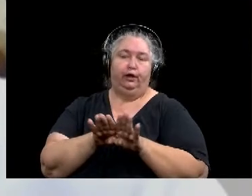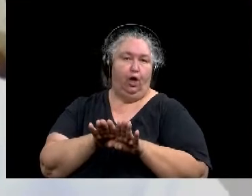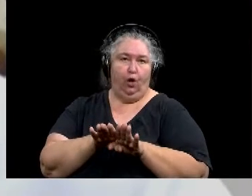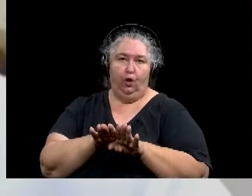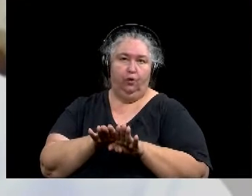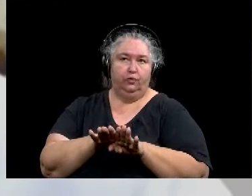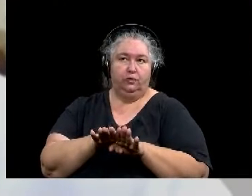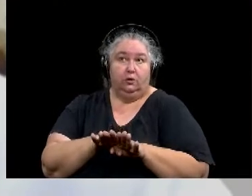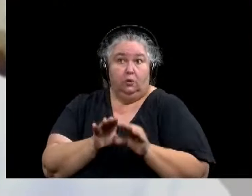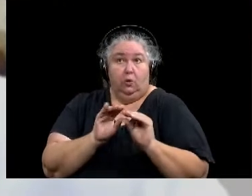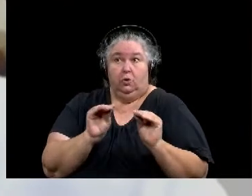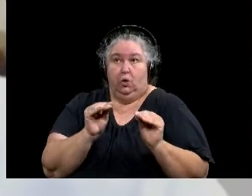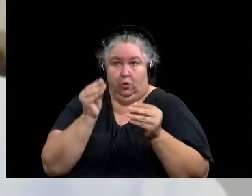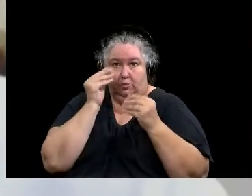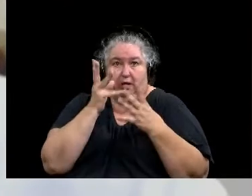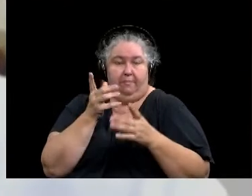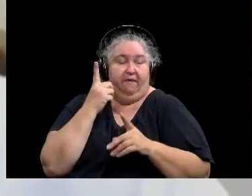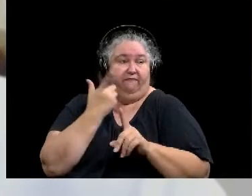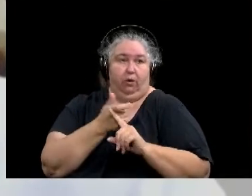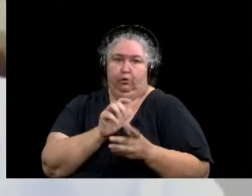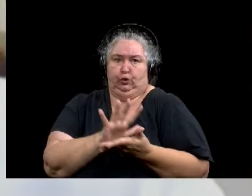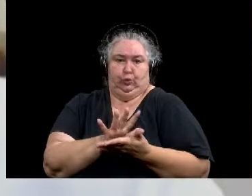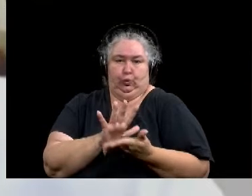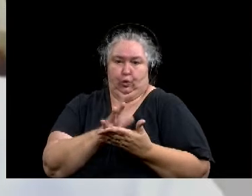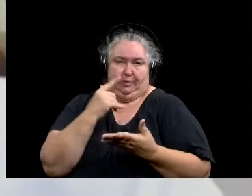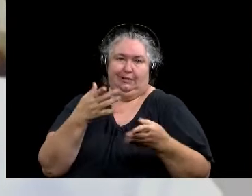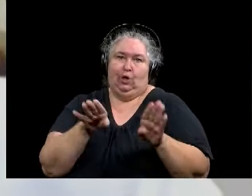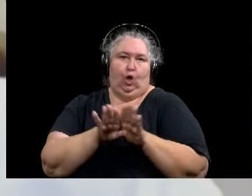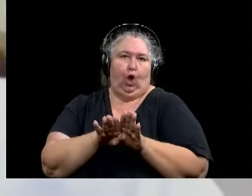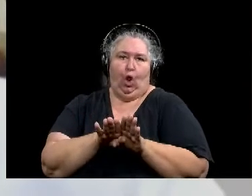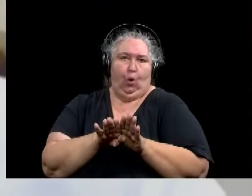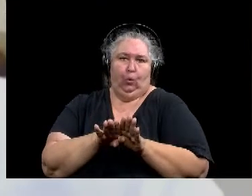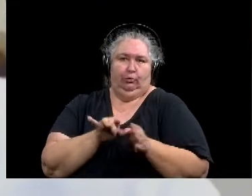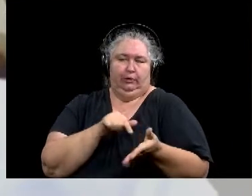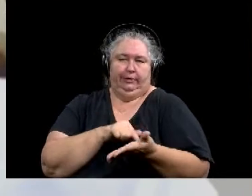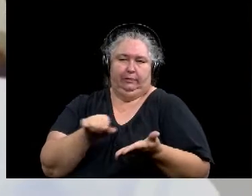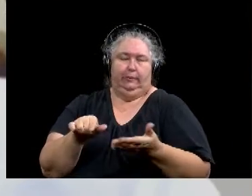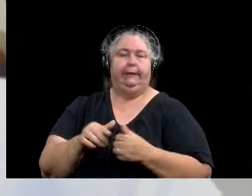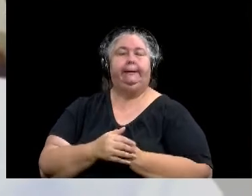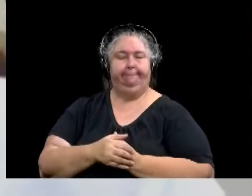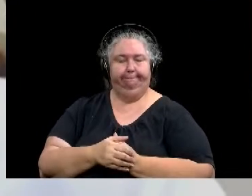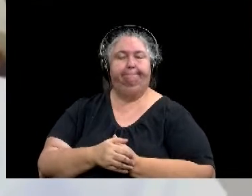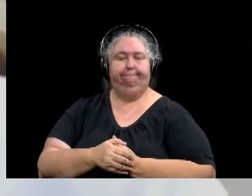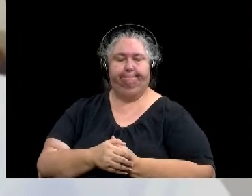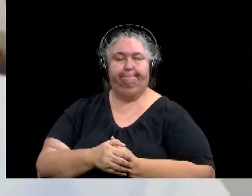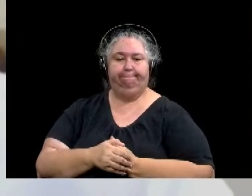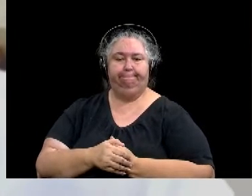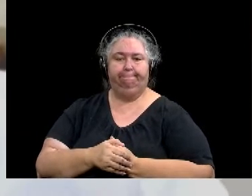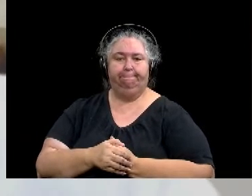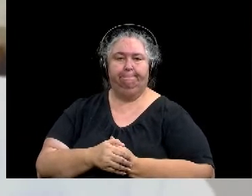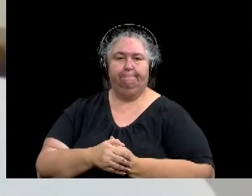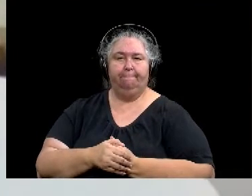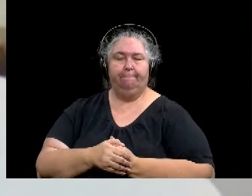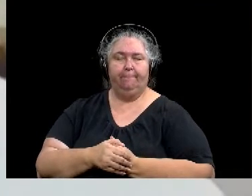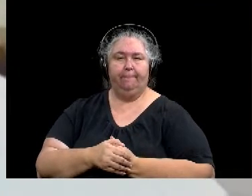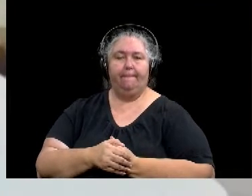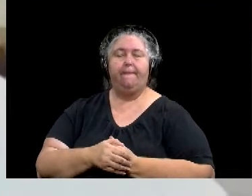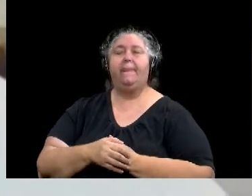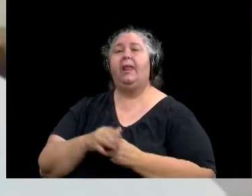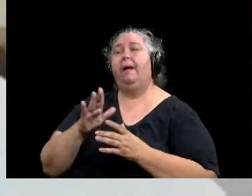nuestras escuelas están actualmente cerradas entonces no tenemos nuevos datos de las escuelas